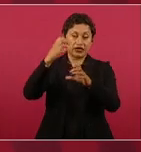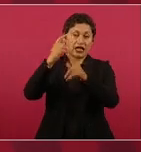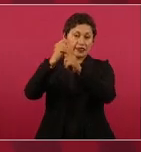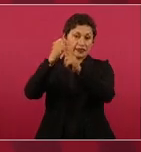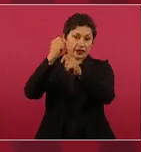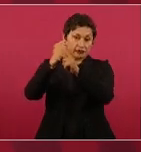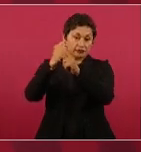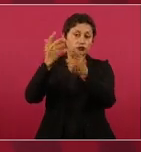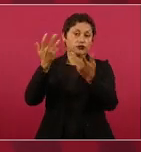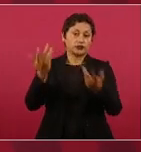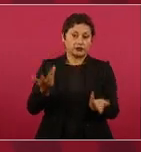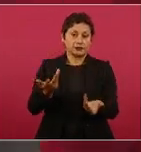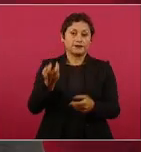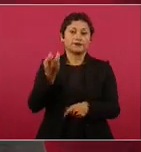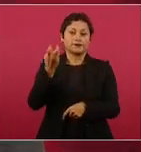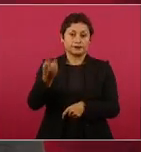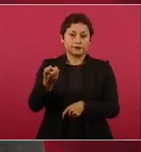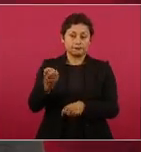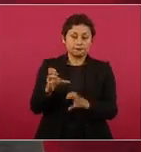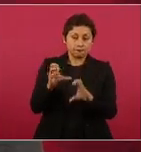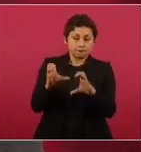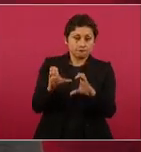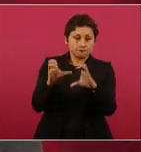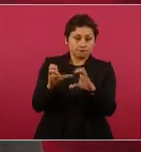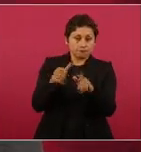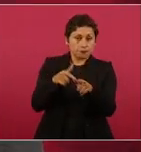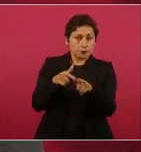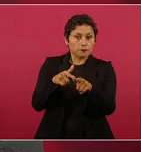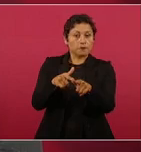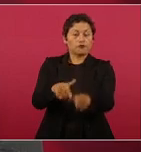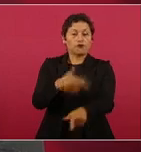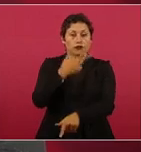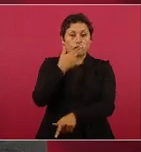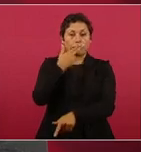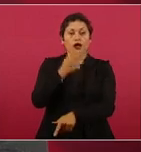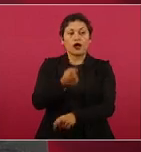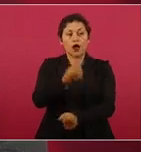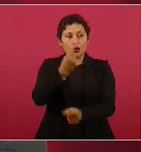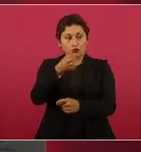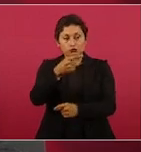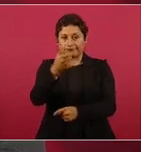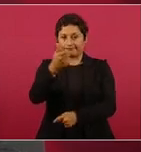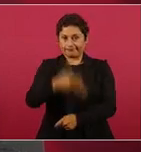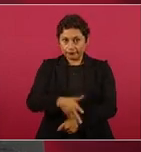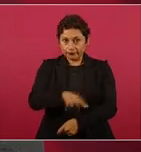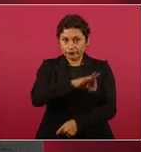que se van a mantener y en algunos casos van a bajar.